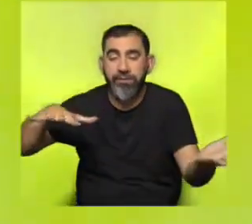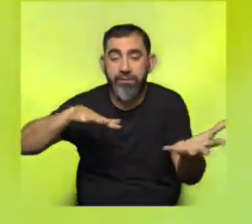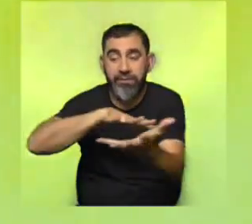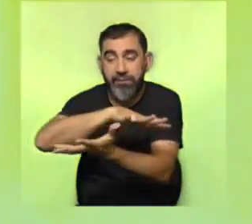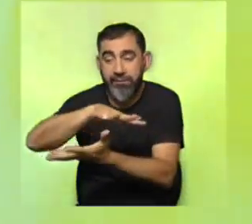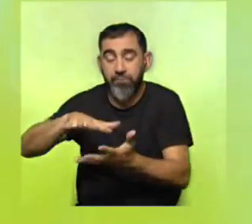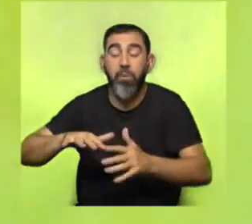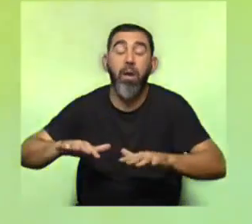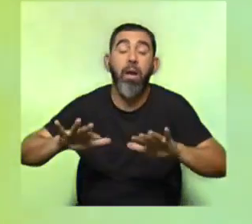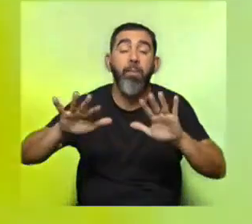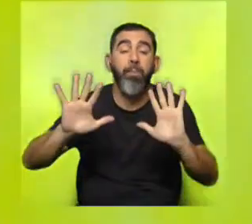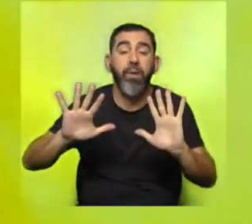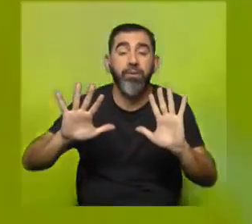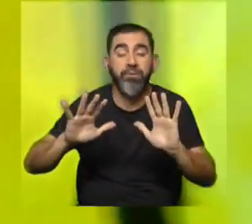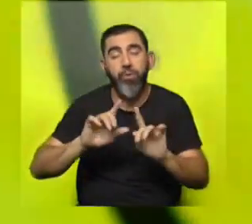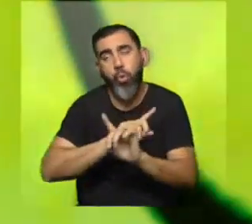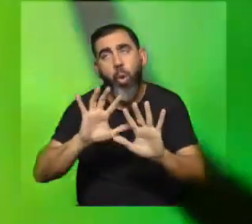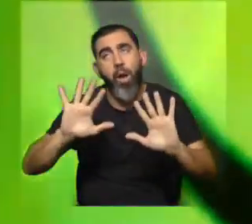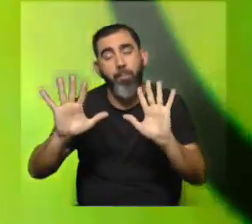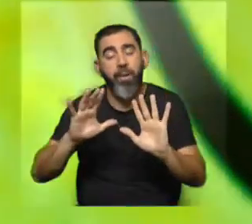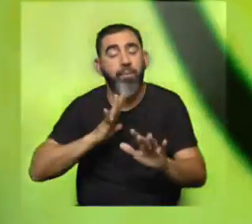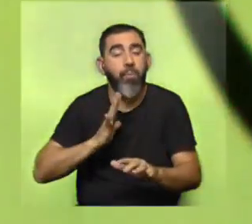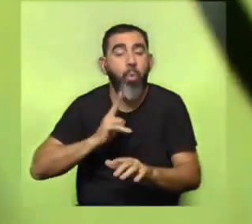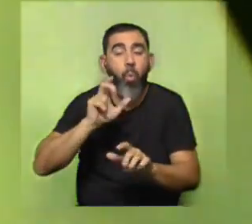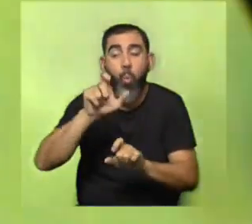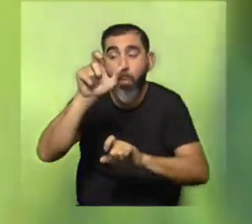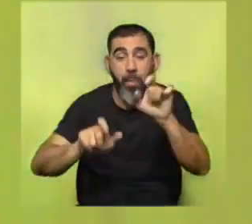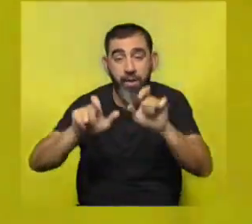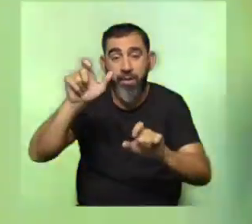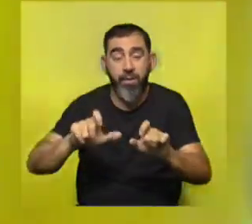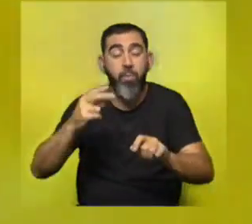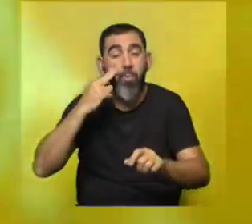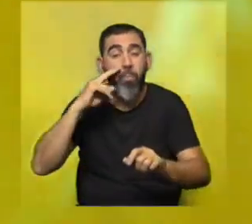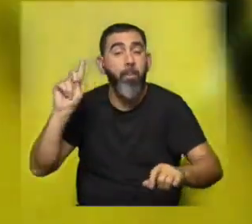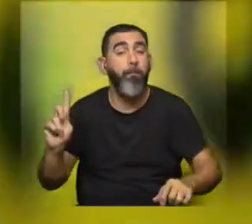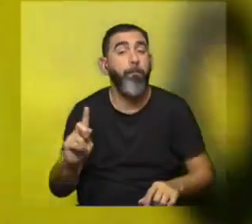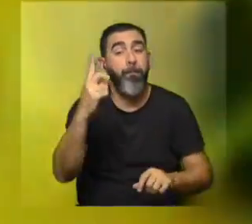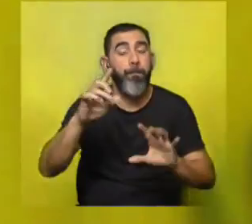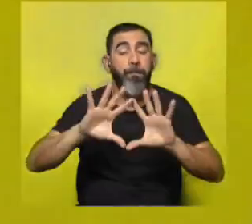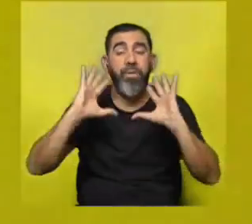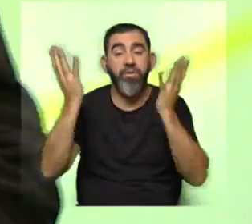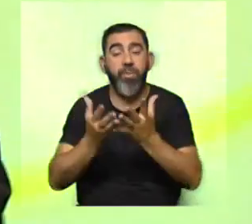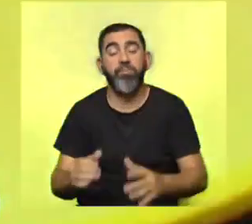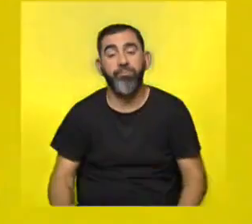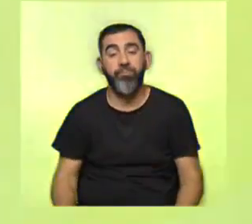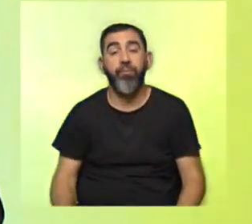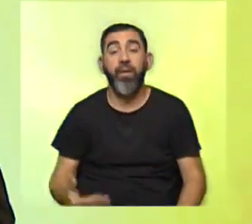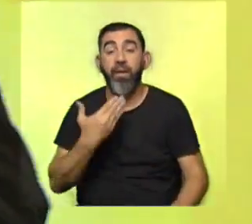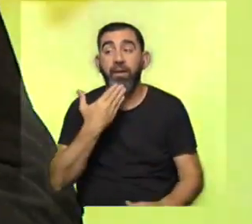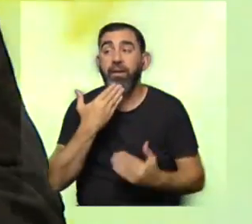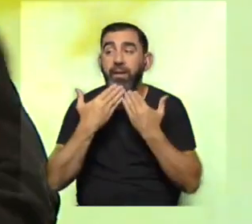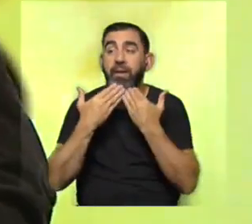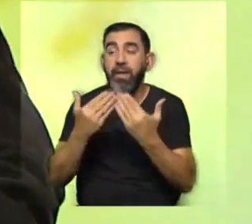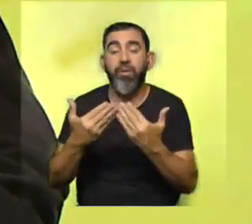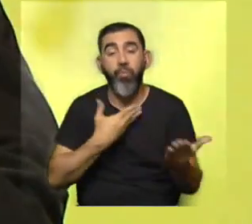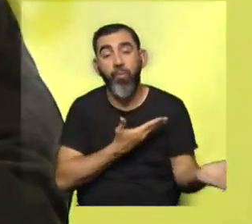que tal vez sea, o sin tal vez, como humanidad, como colectivo, es el problema número uno. Sí, bueno, muchas gracias de vuelta por invitarme,